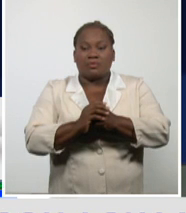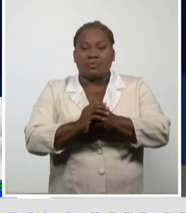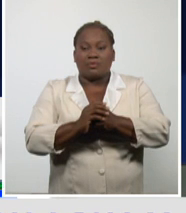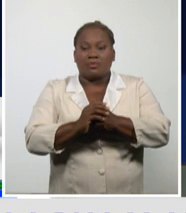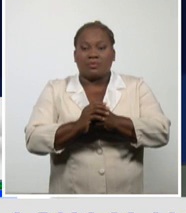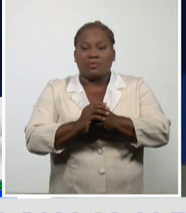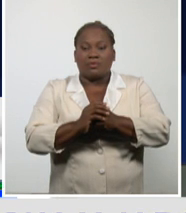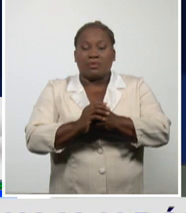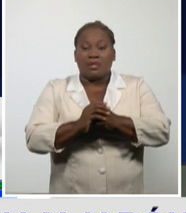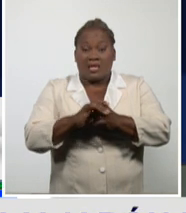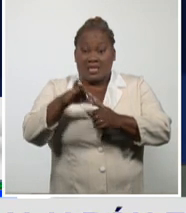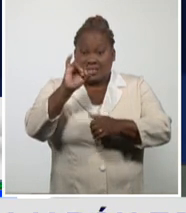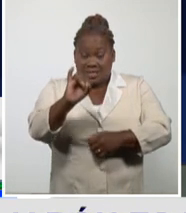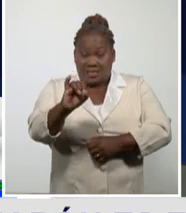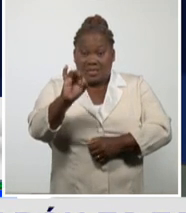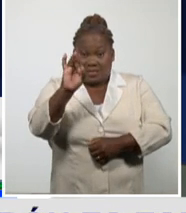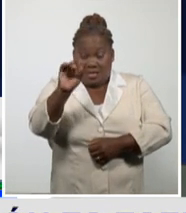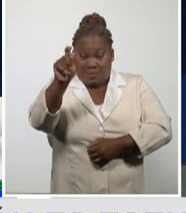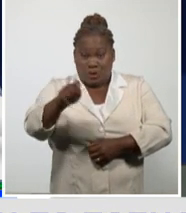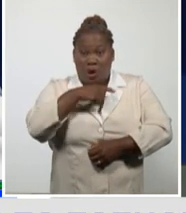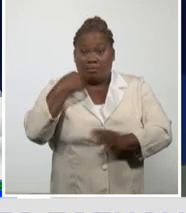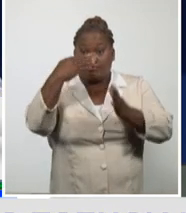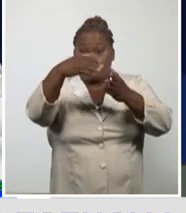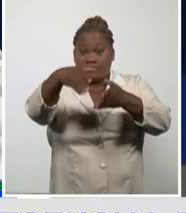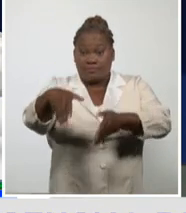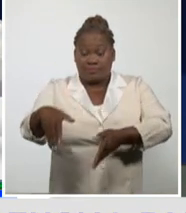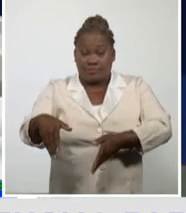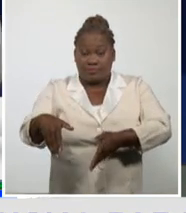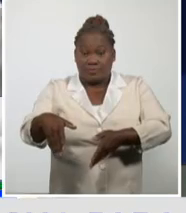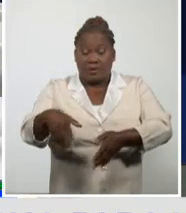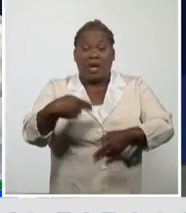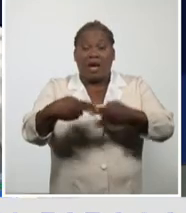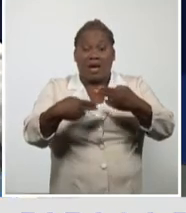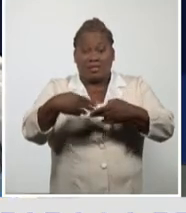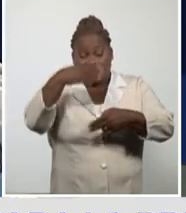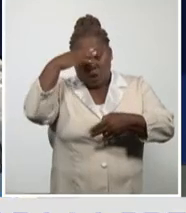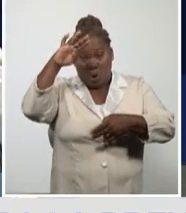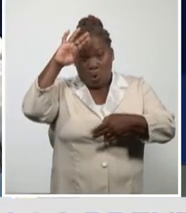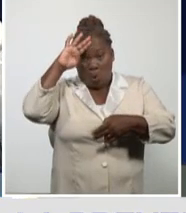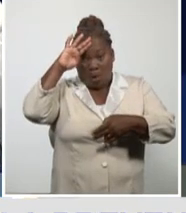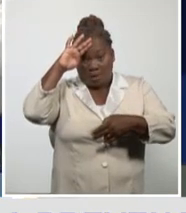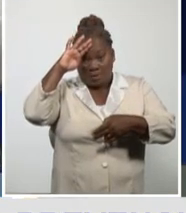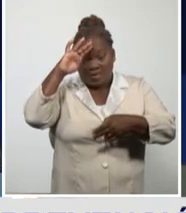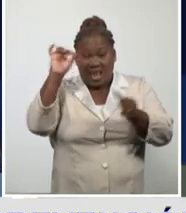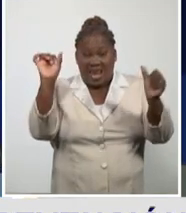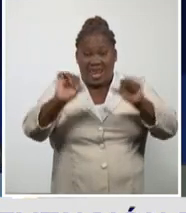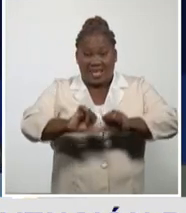los 67 fallecidos hacen que nuestro país tenga una letalidad del